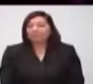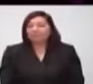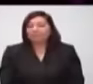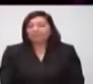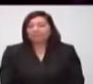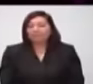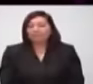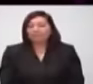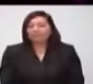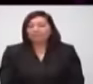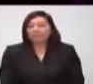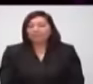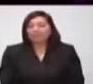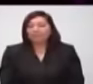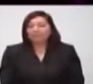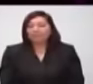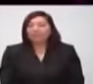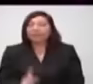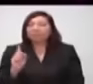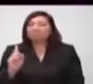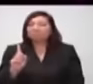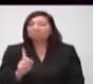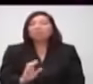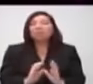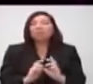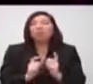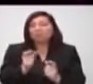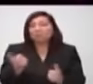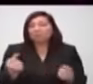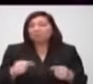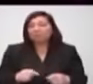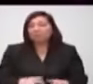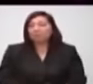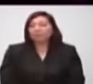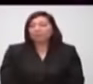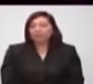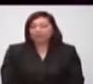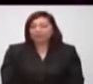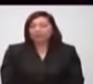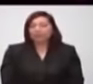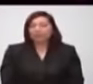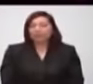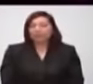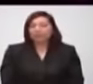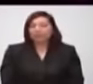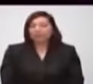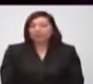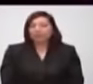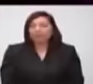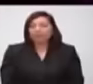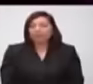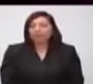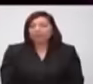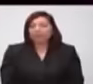a la congresista María Elena Foronda, a la congresista Ana María Choquehuanca y al congresista Richard